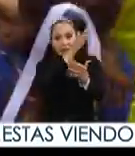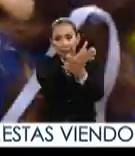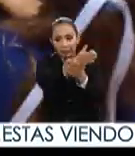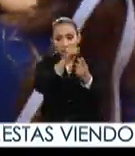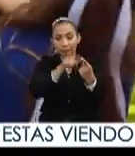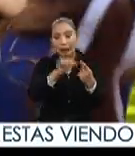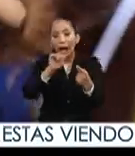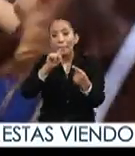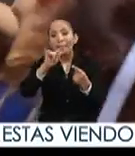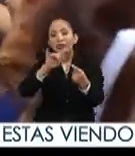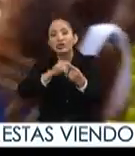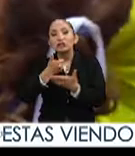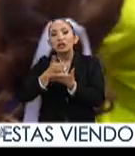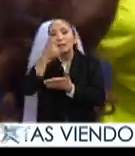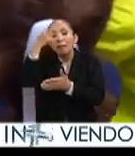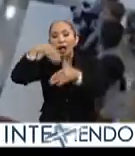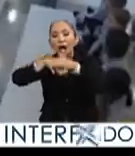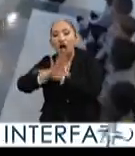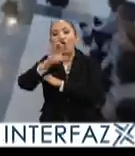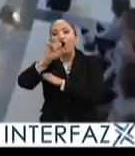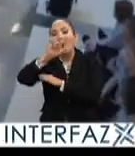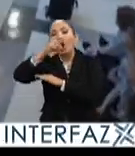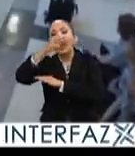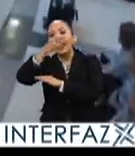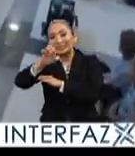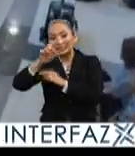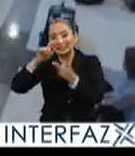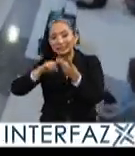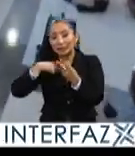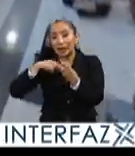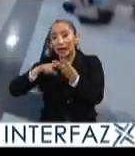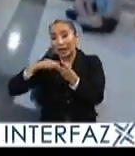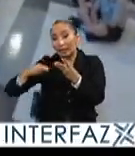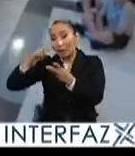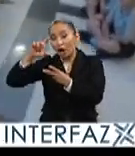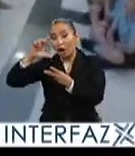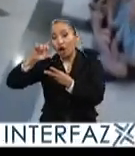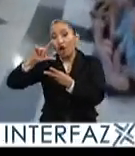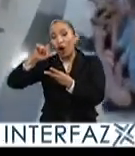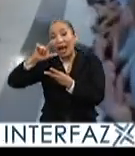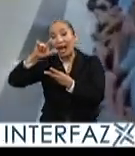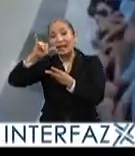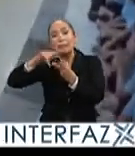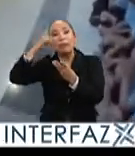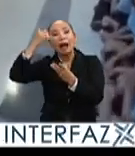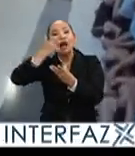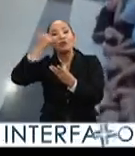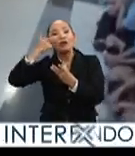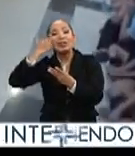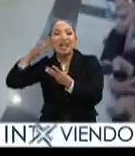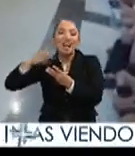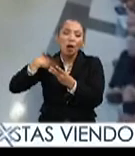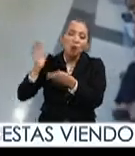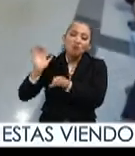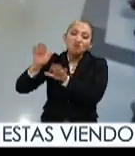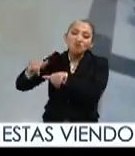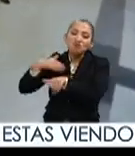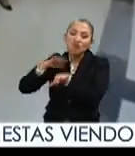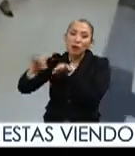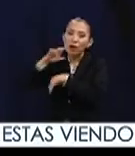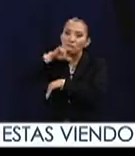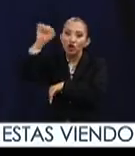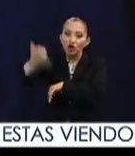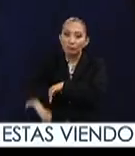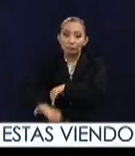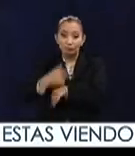Uplift los ayuda a entrar al llamado college, mientras que el nivel locally es para los alumnos que buscan una incorporación laboral